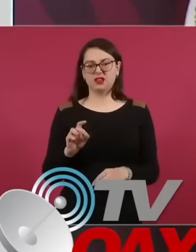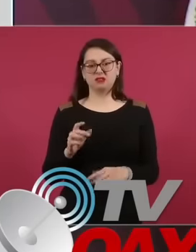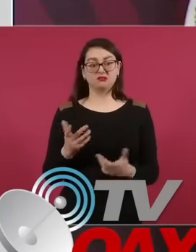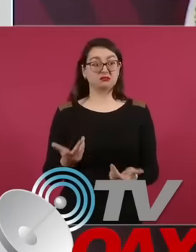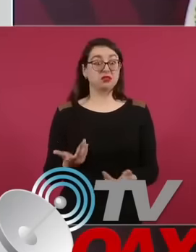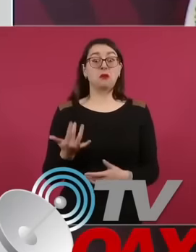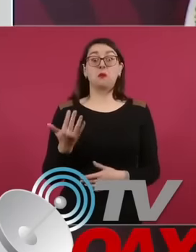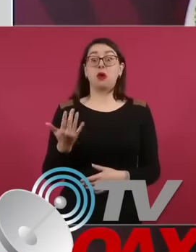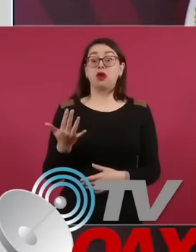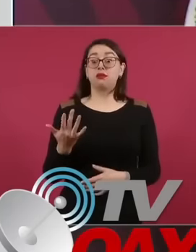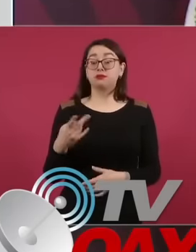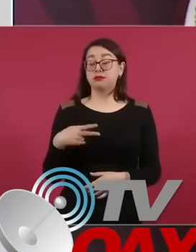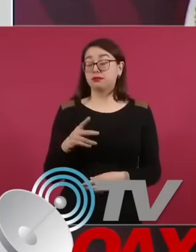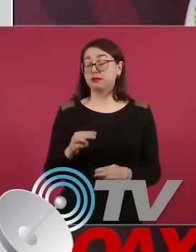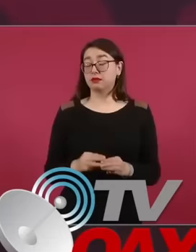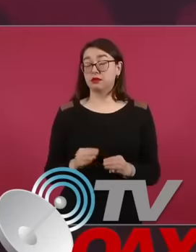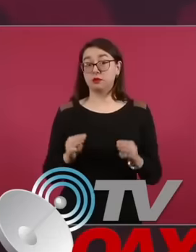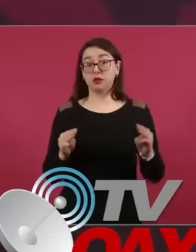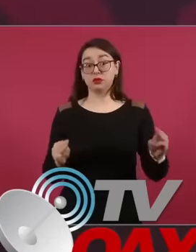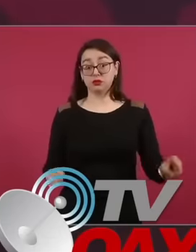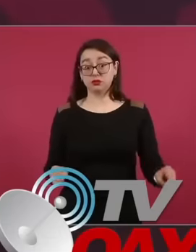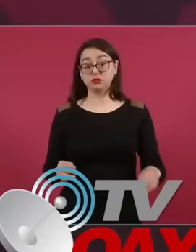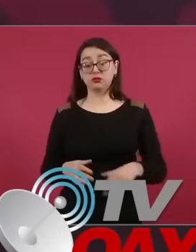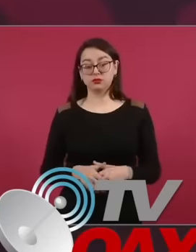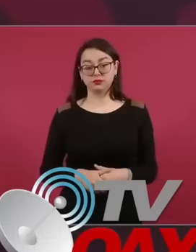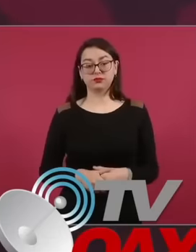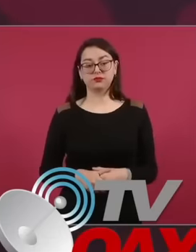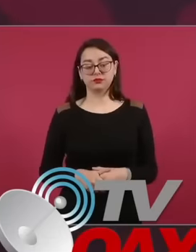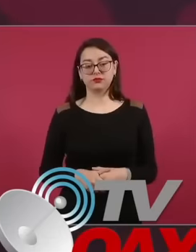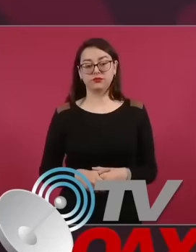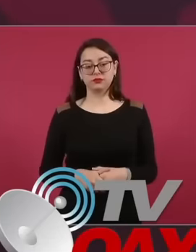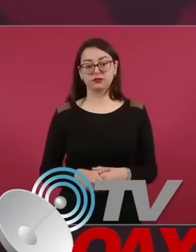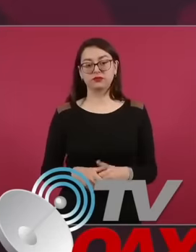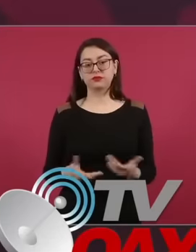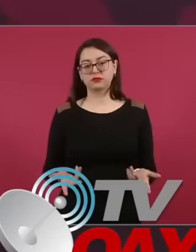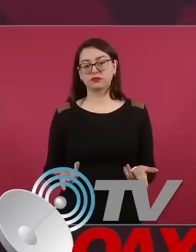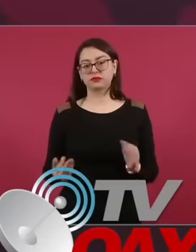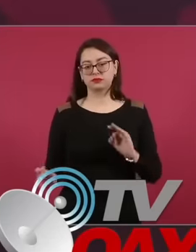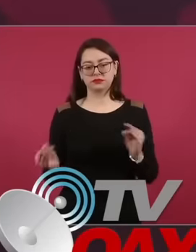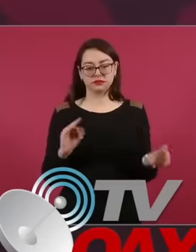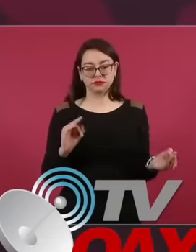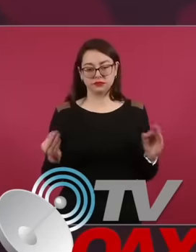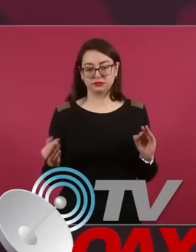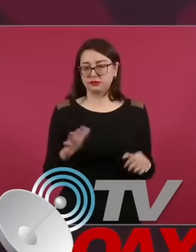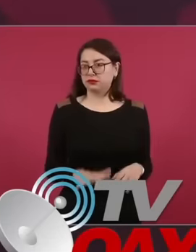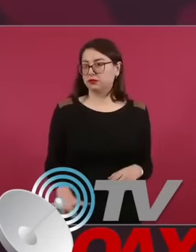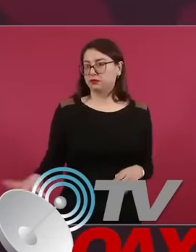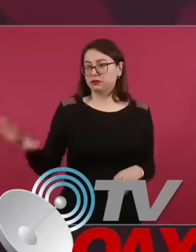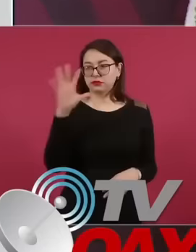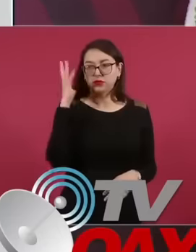50, sí, van a haber